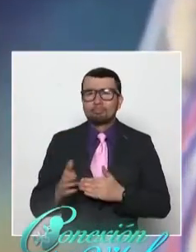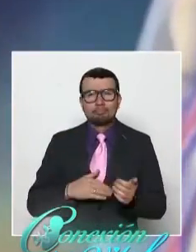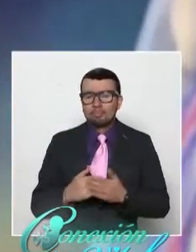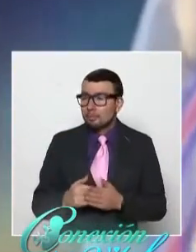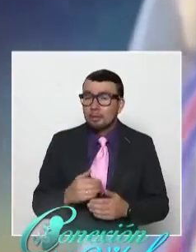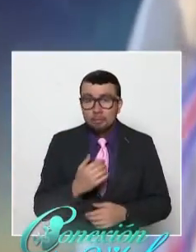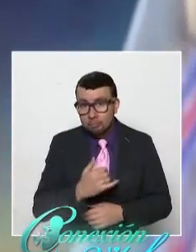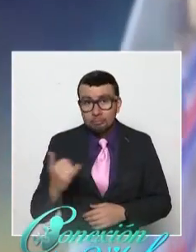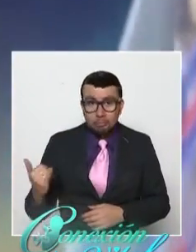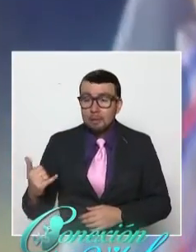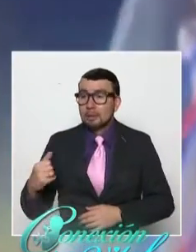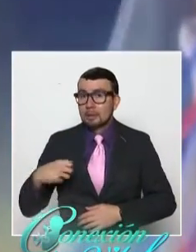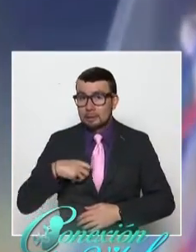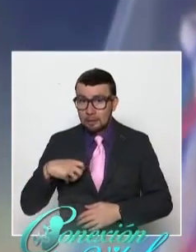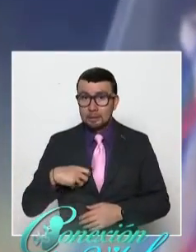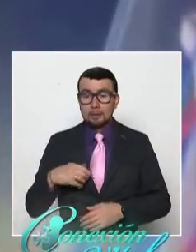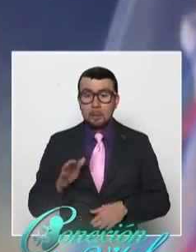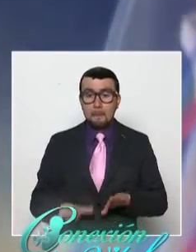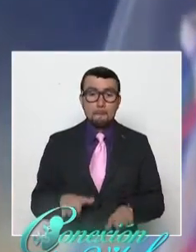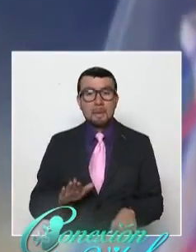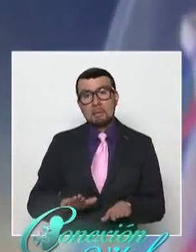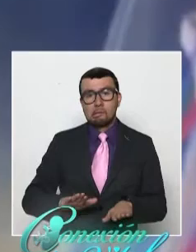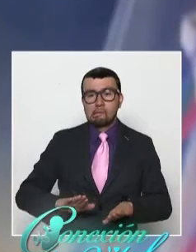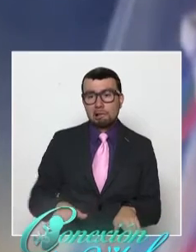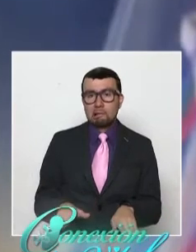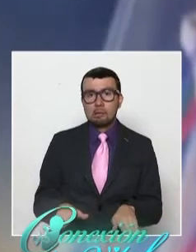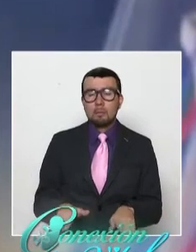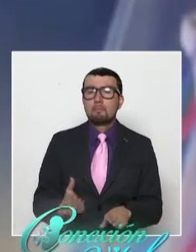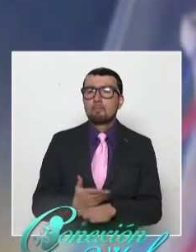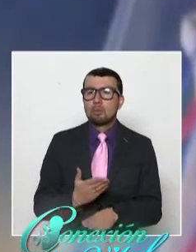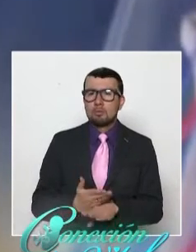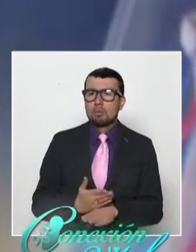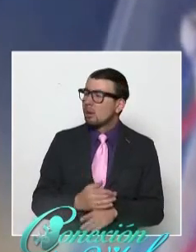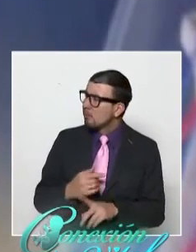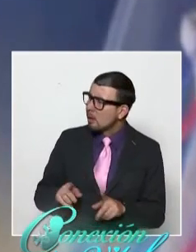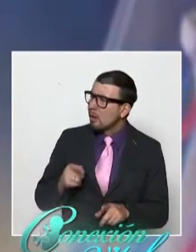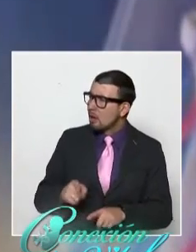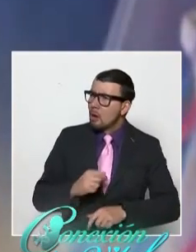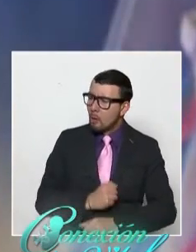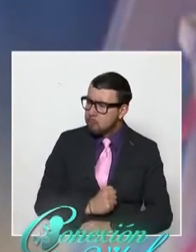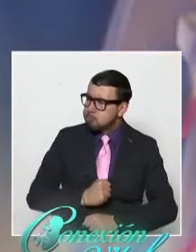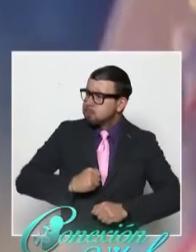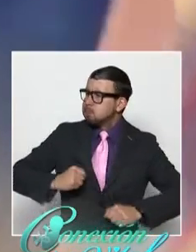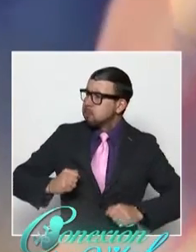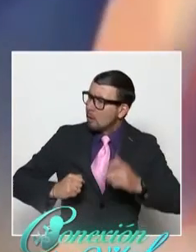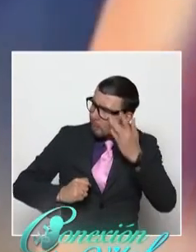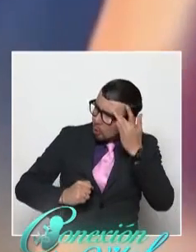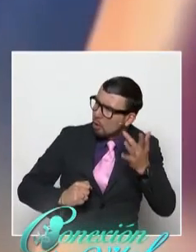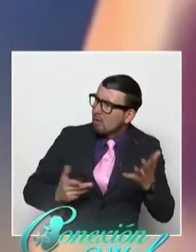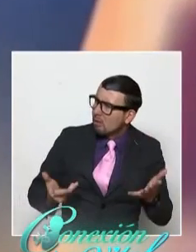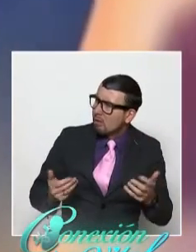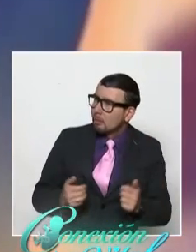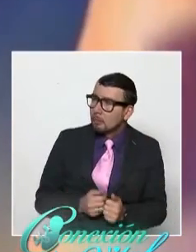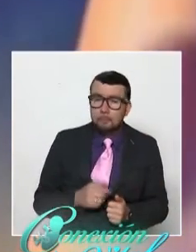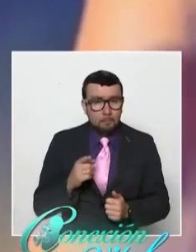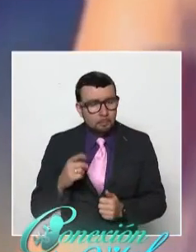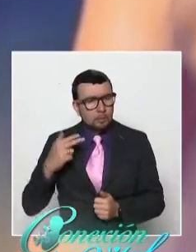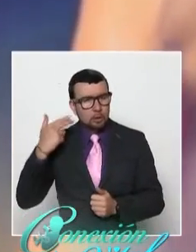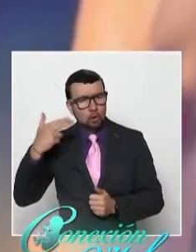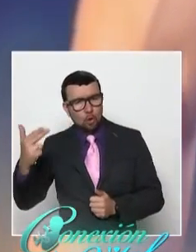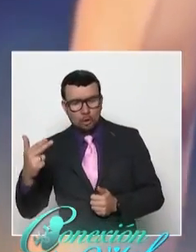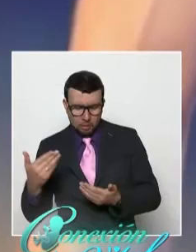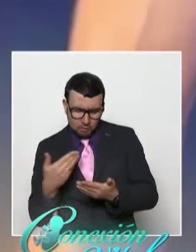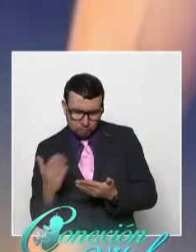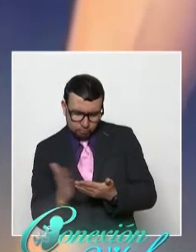es que tenemos la deformidad de los pies. ¿La deformidad es por sobrepeso o es porque...? Bueno, lo que pasa es que en la historia ahí hay cosas no muy